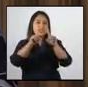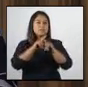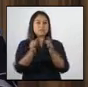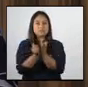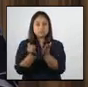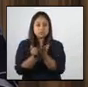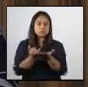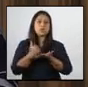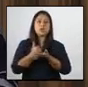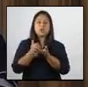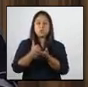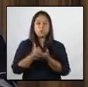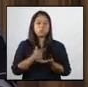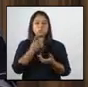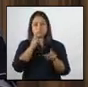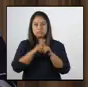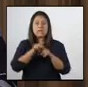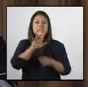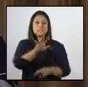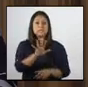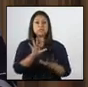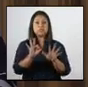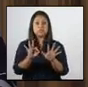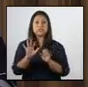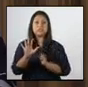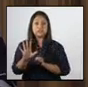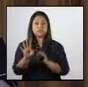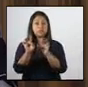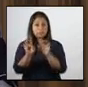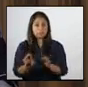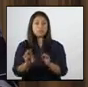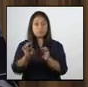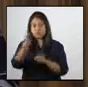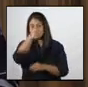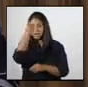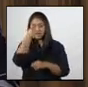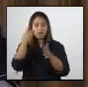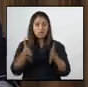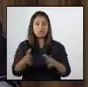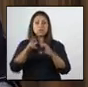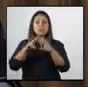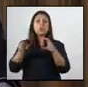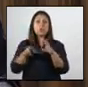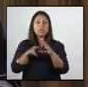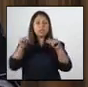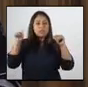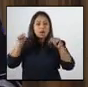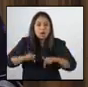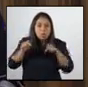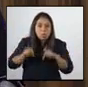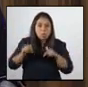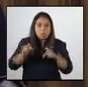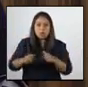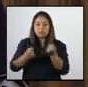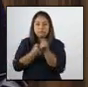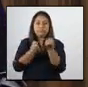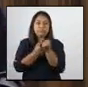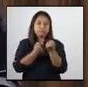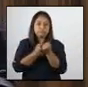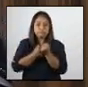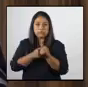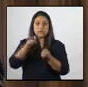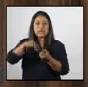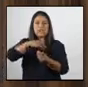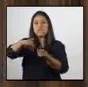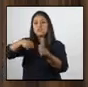cuerpos de socorro y a los 585 personas trabajadoras de conred que en este momento están apoyando a las familias